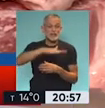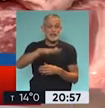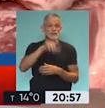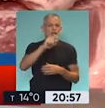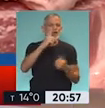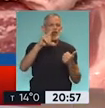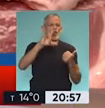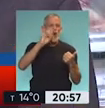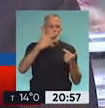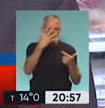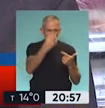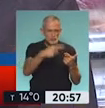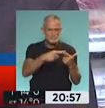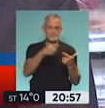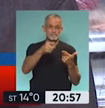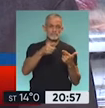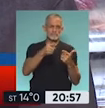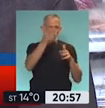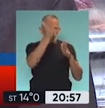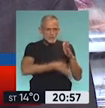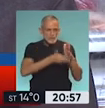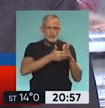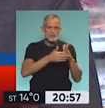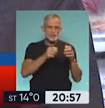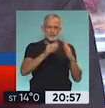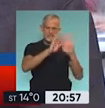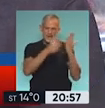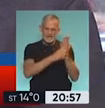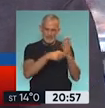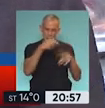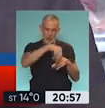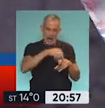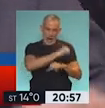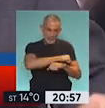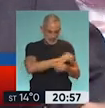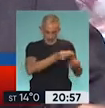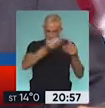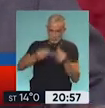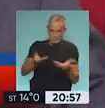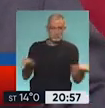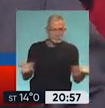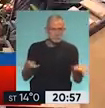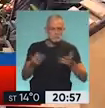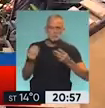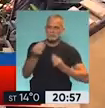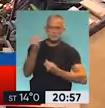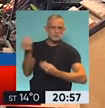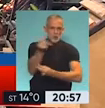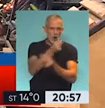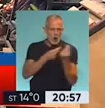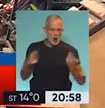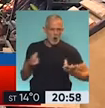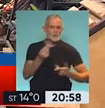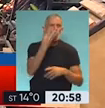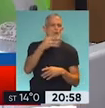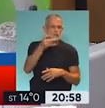fuimos sorteando todo esto y pudimos tener la primera experiencia bastante grande de comercializar corderos patagónicos acá en Buenos Aires, que realmente